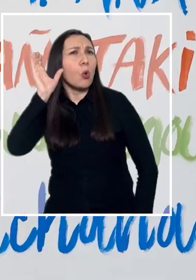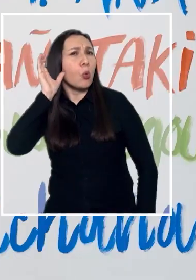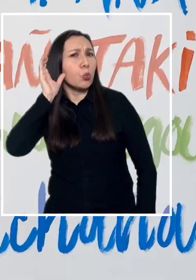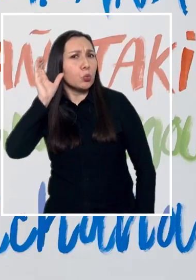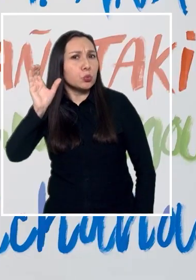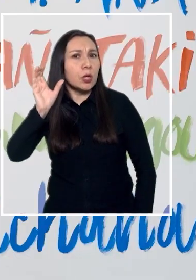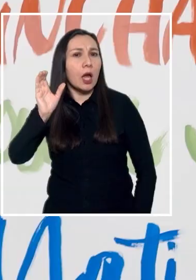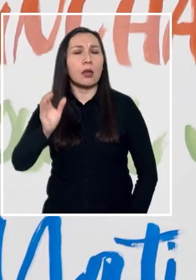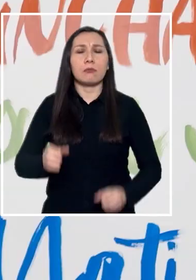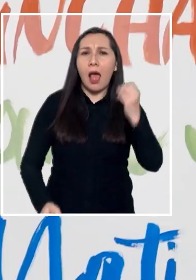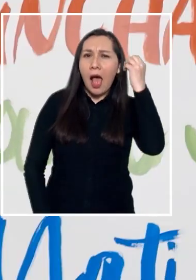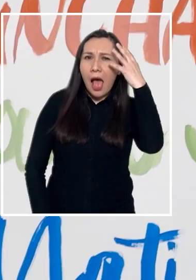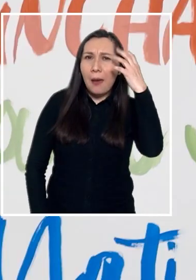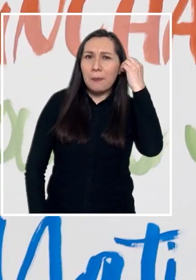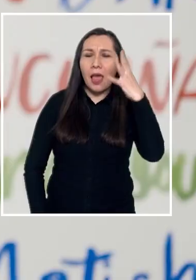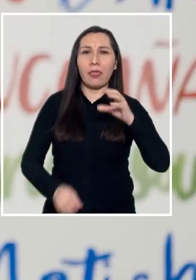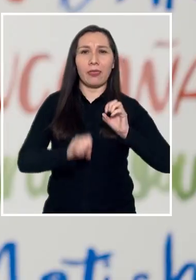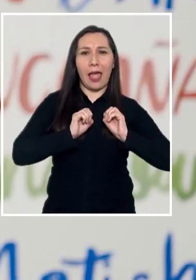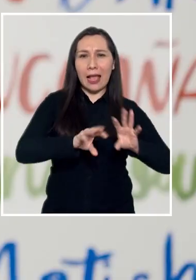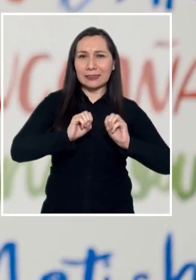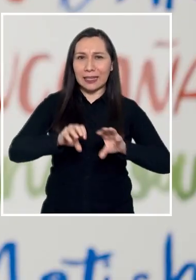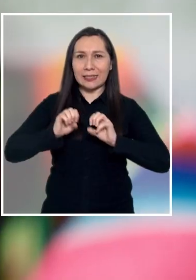Y jacarongo. Yachawaq. Kimertun meo.